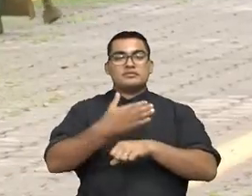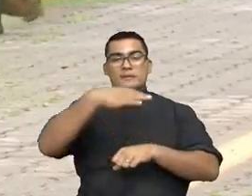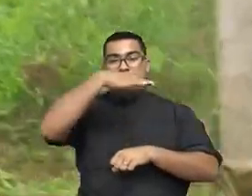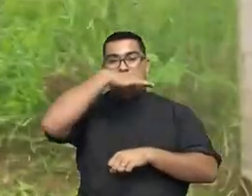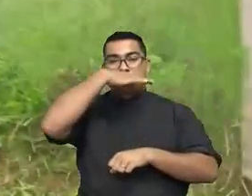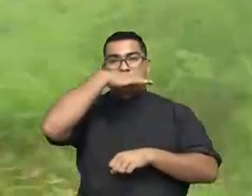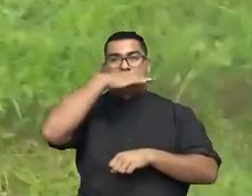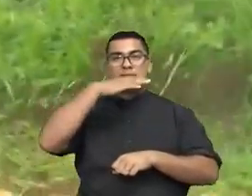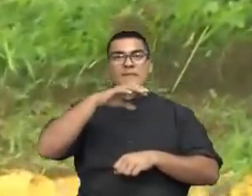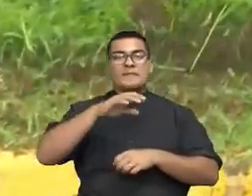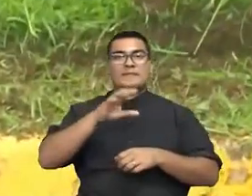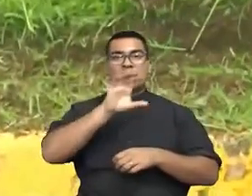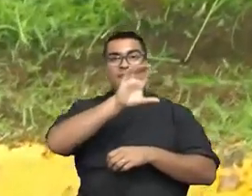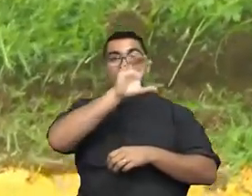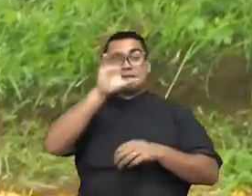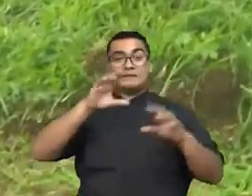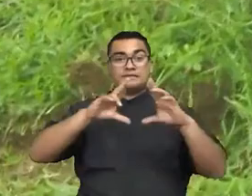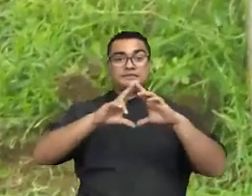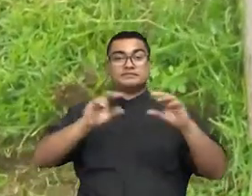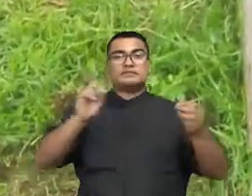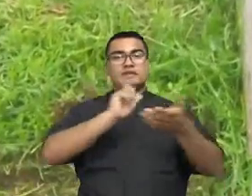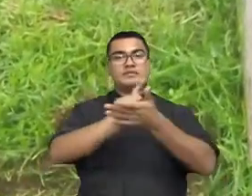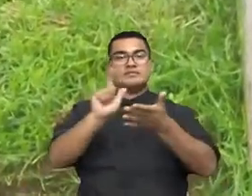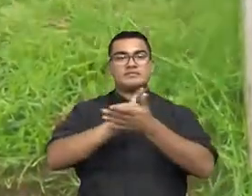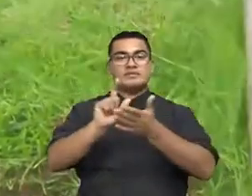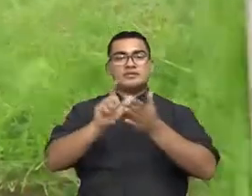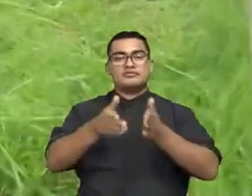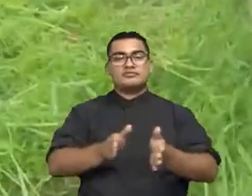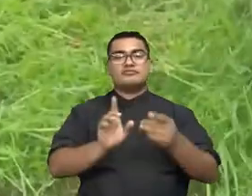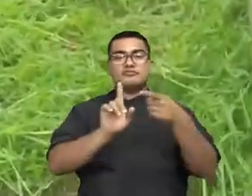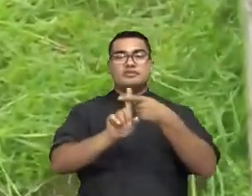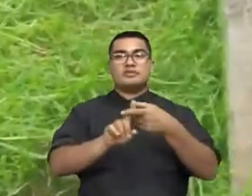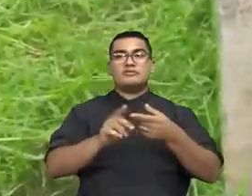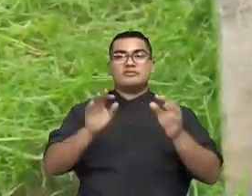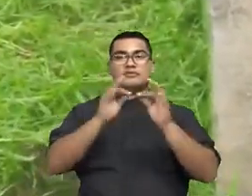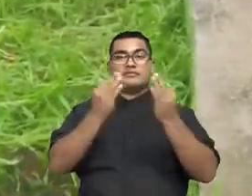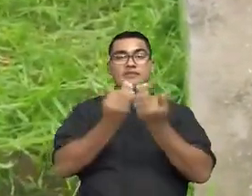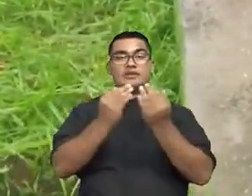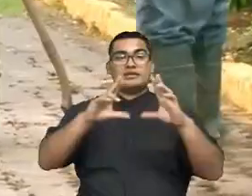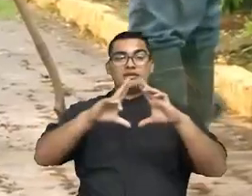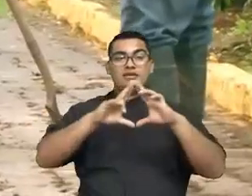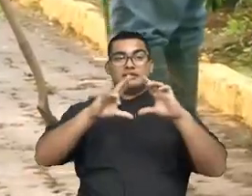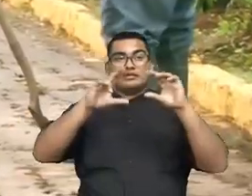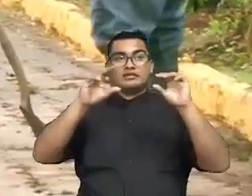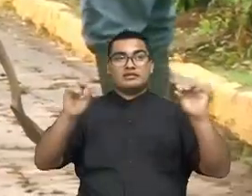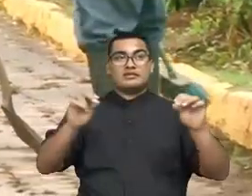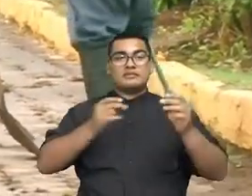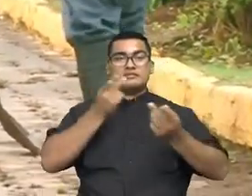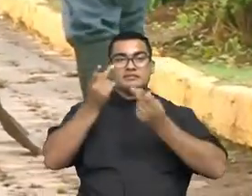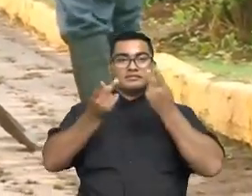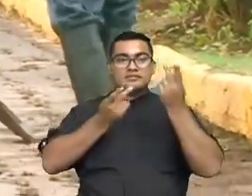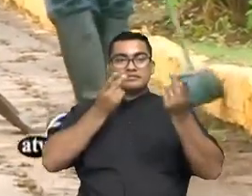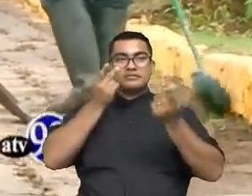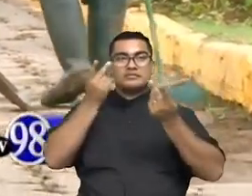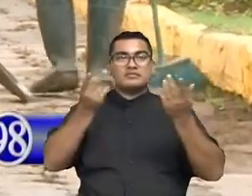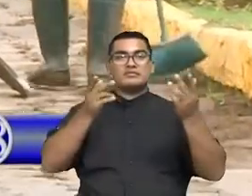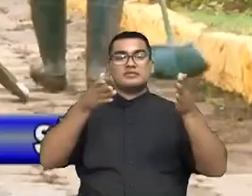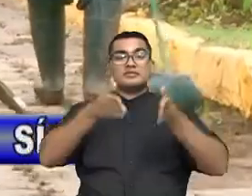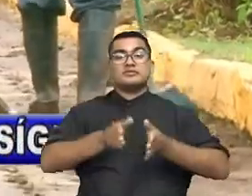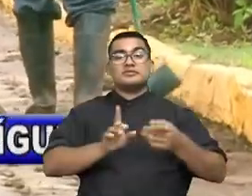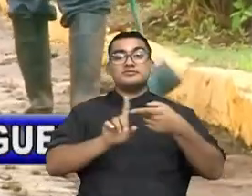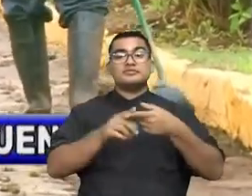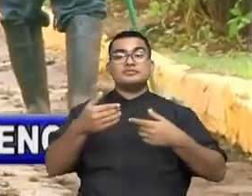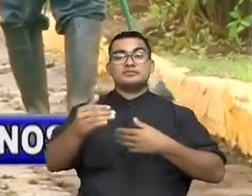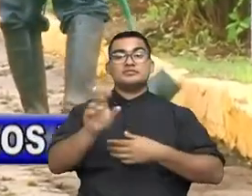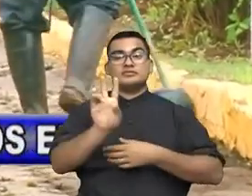se encuentran en un proceso de limpieza de los campos santos para recibir a las familias nicaragüenses que visiten a sus deudos este 2